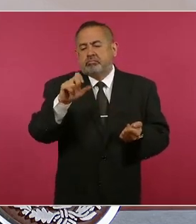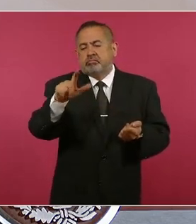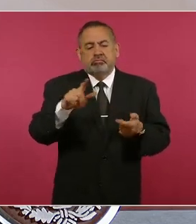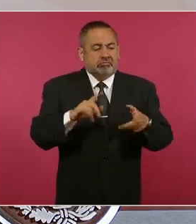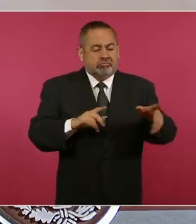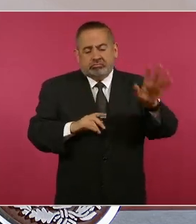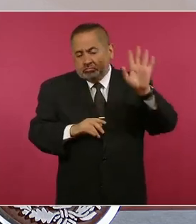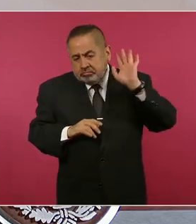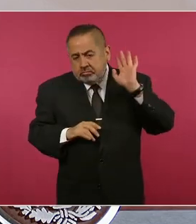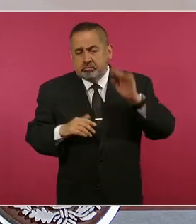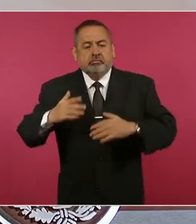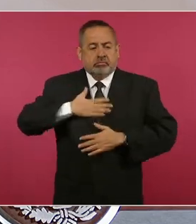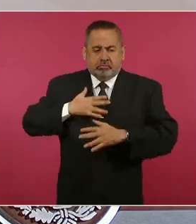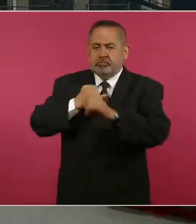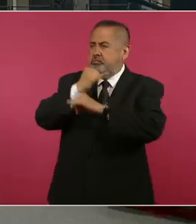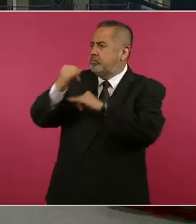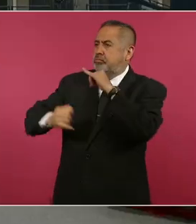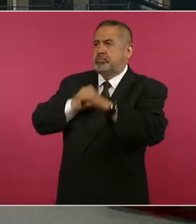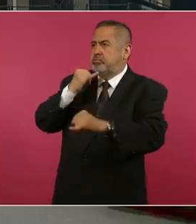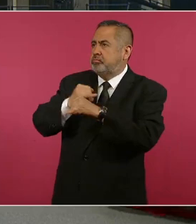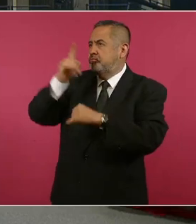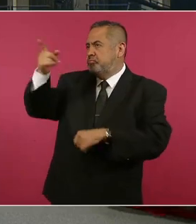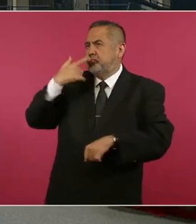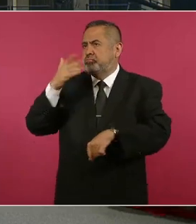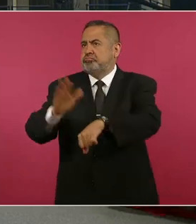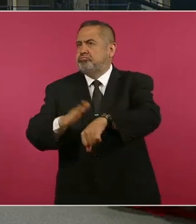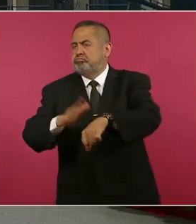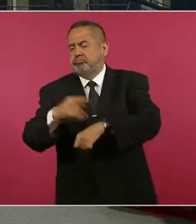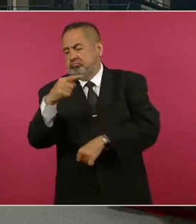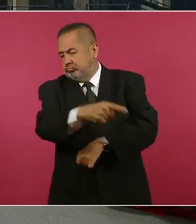lo menos actuaremos a nivel internacional.